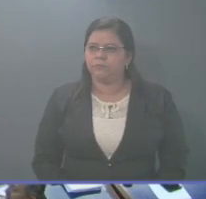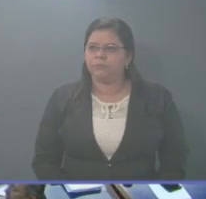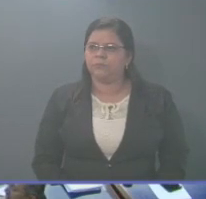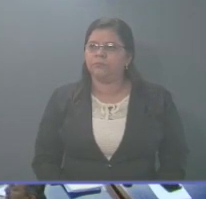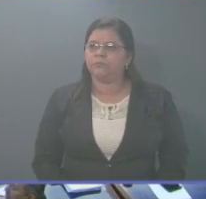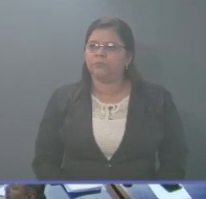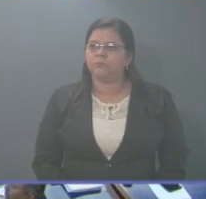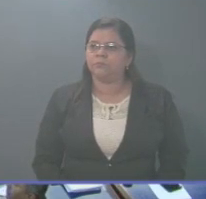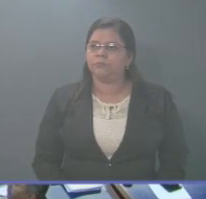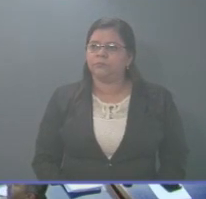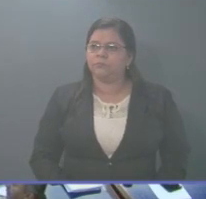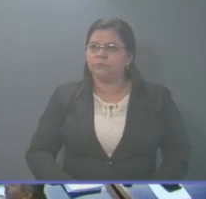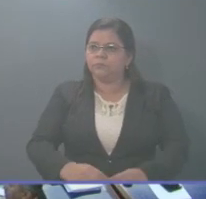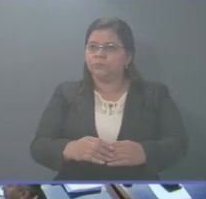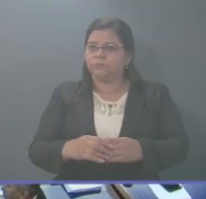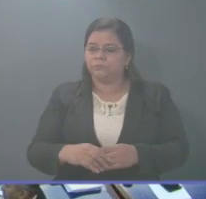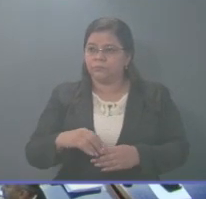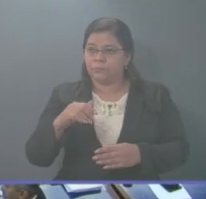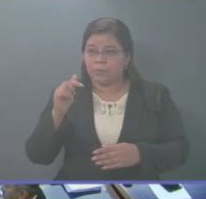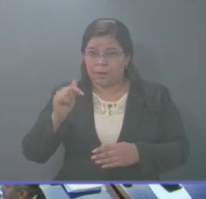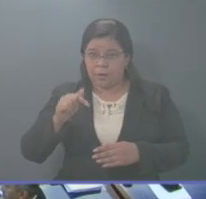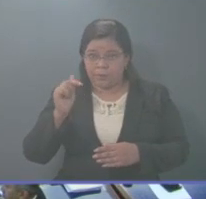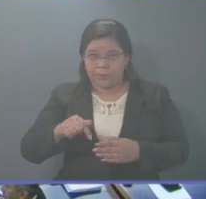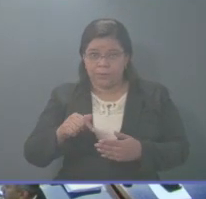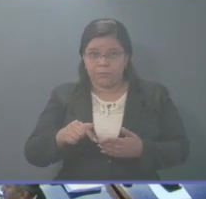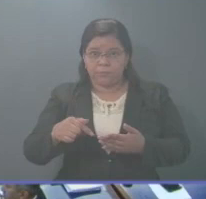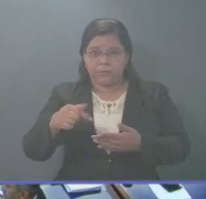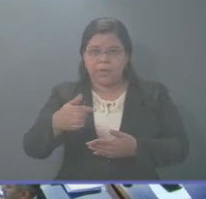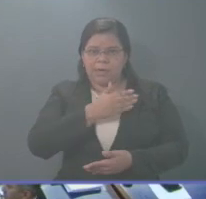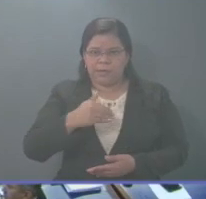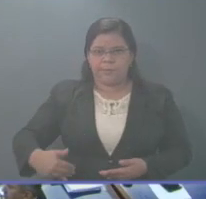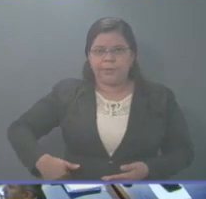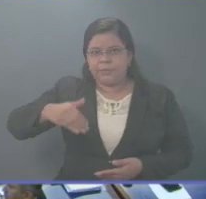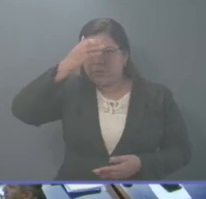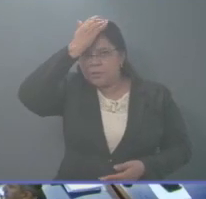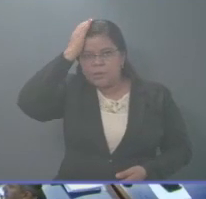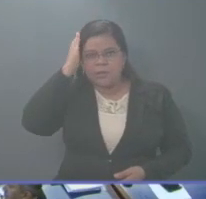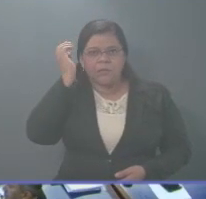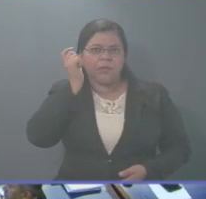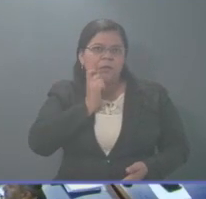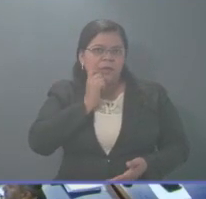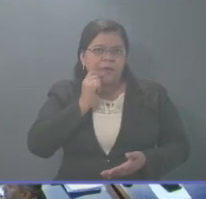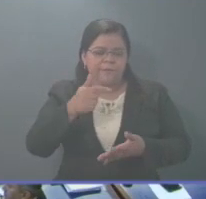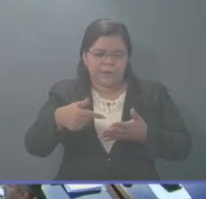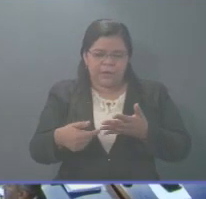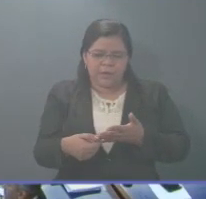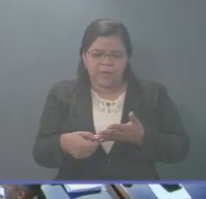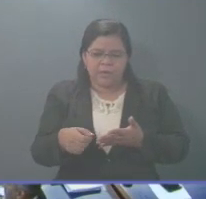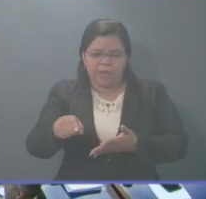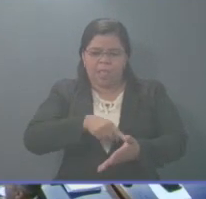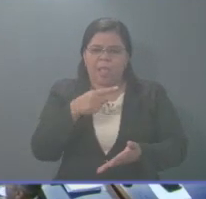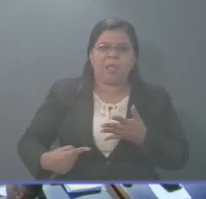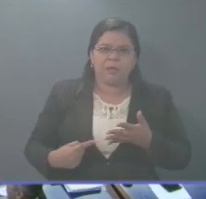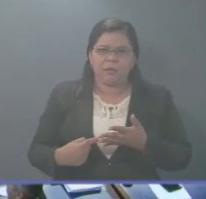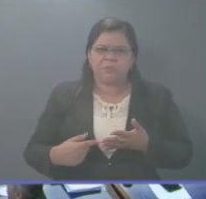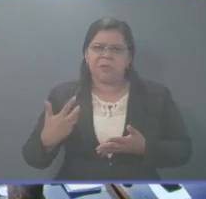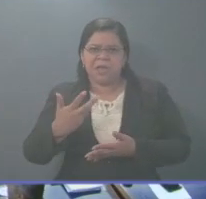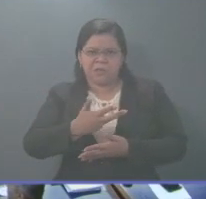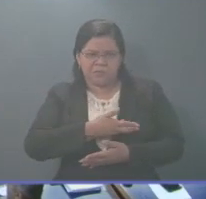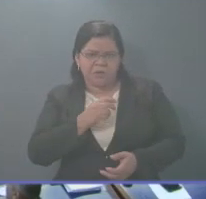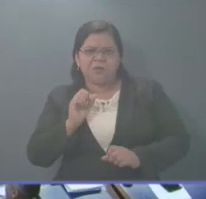La superación del decreto este es de justicia. Sabemos que los